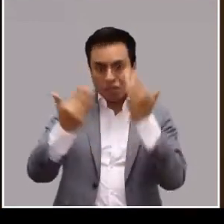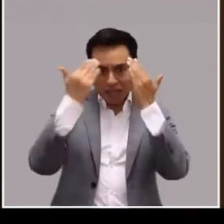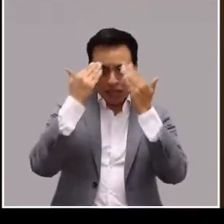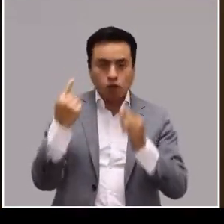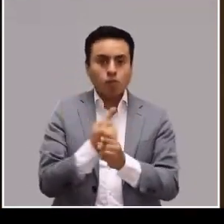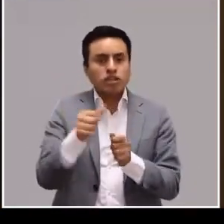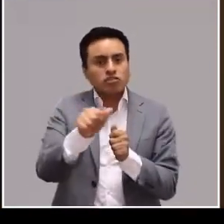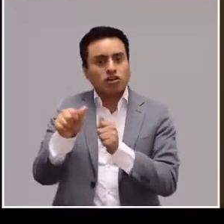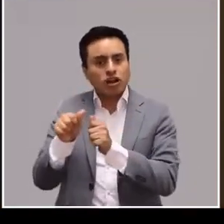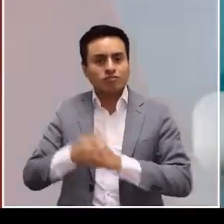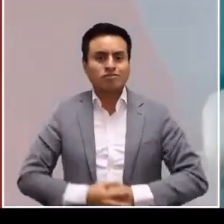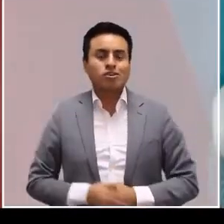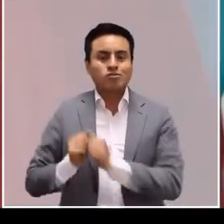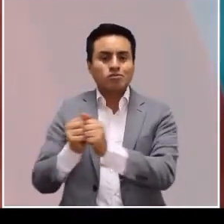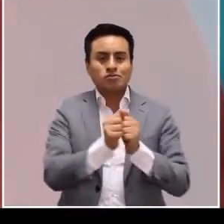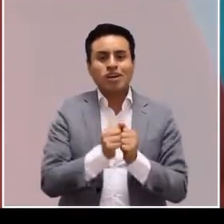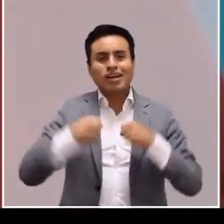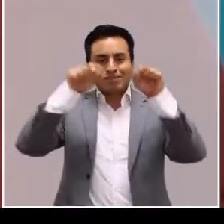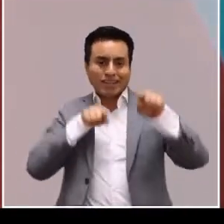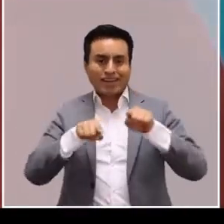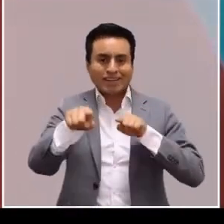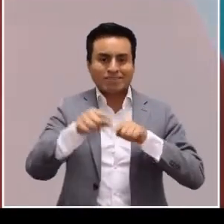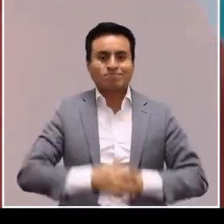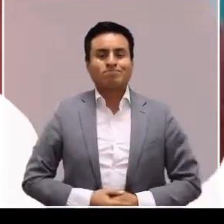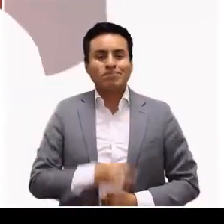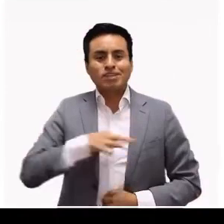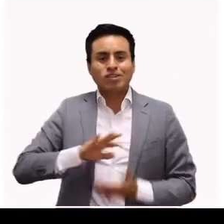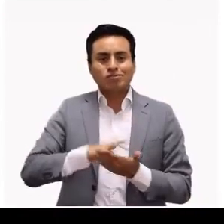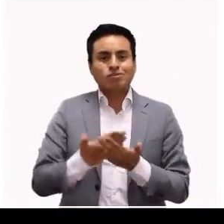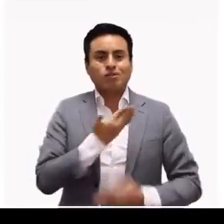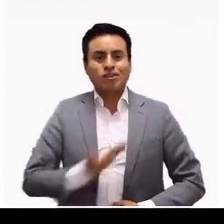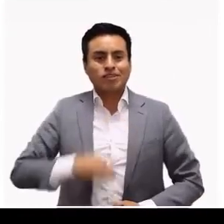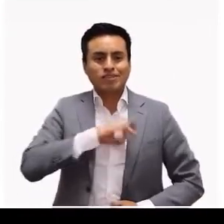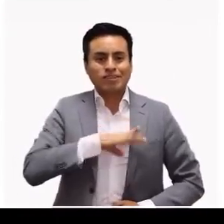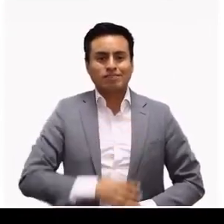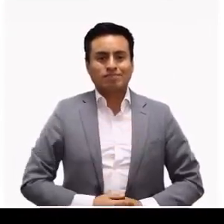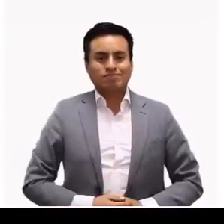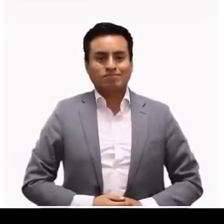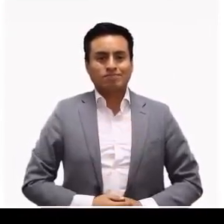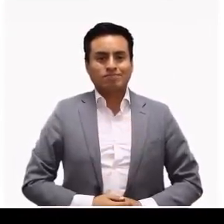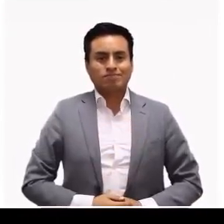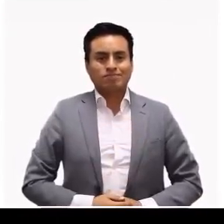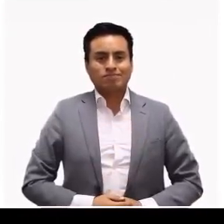pandemia afecta a tu salud mental, conversa con tus cercanos. Juntas y juntos, ganemos esta carrera. Ministerio de Salud. Gobierno de Chile.